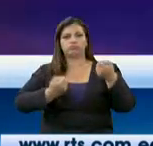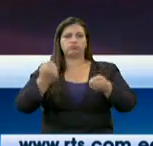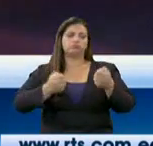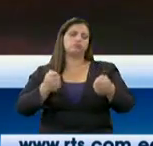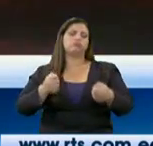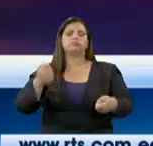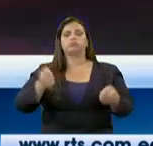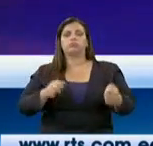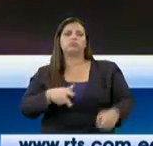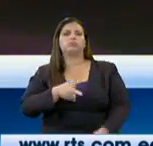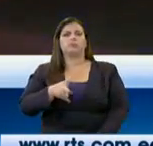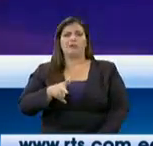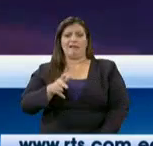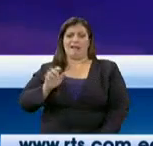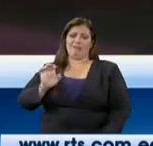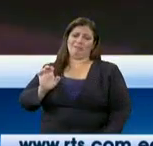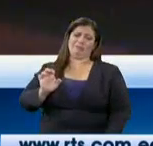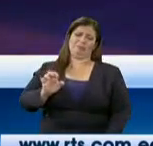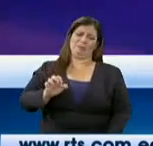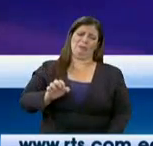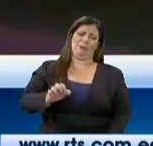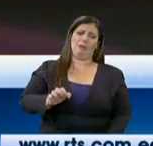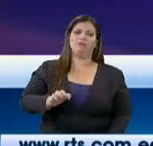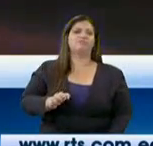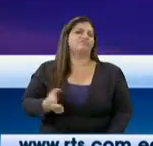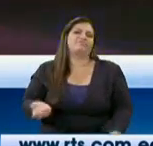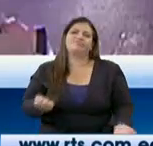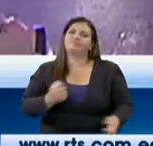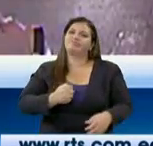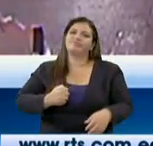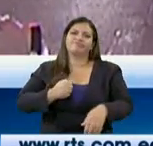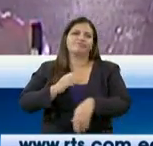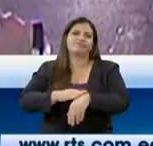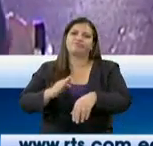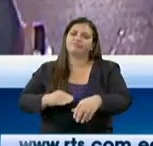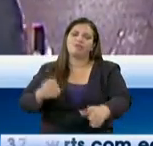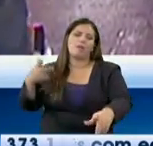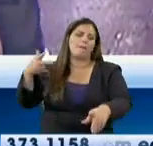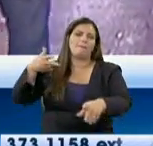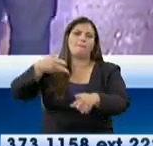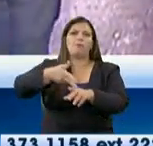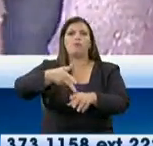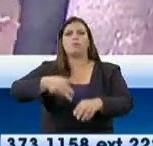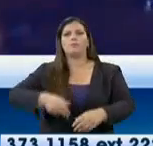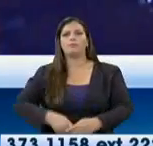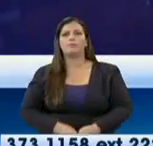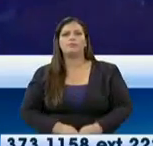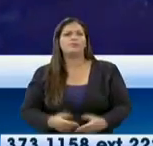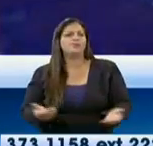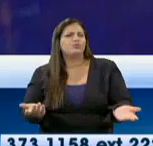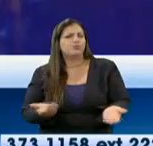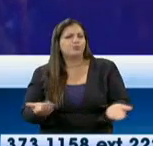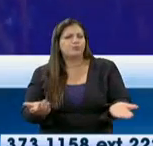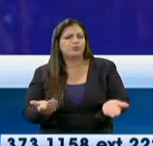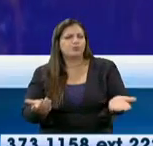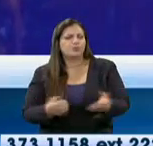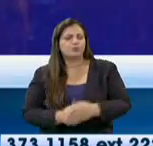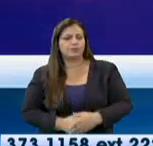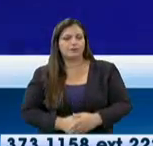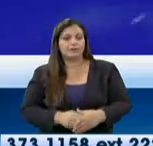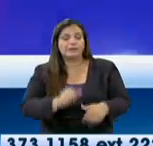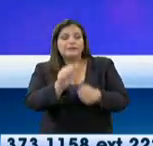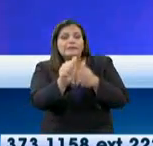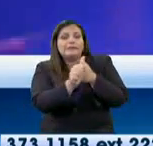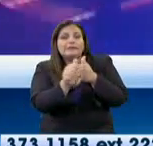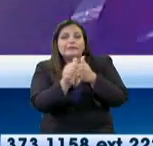terminó cegando la vida del infortunado. El percance ocurrió a la altura de la cooperativa Vergeles, a pocos metros de